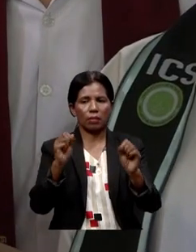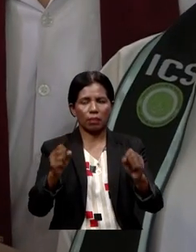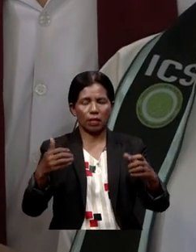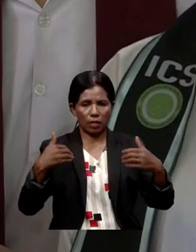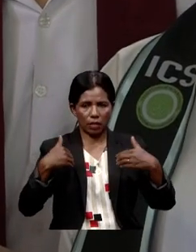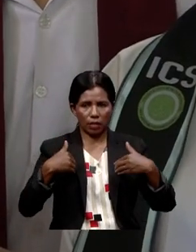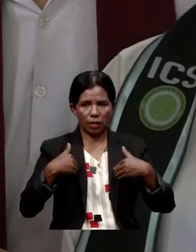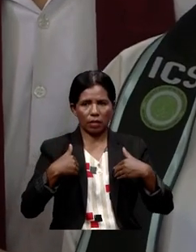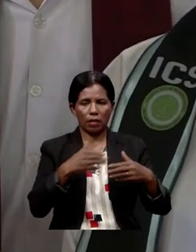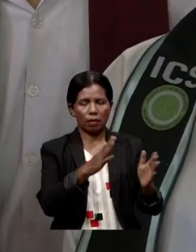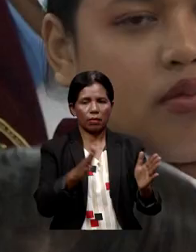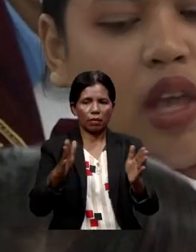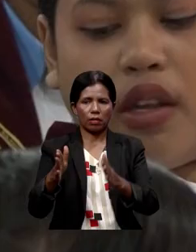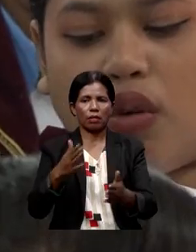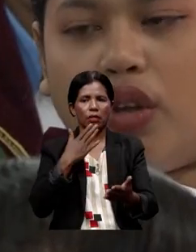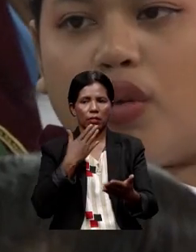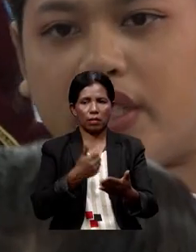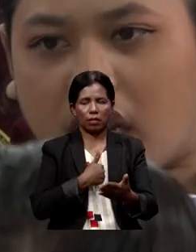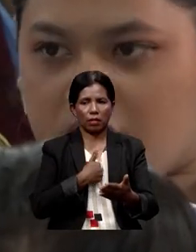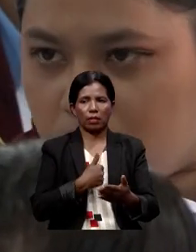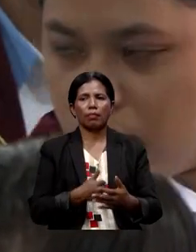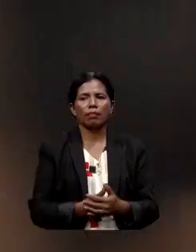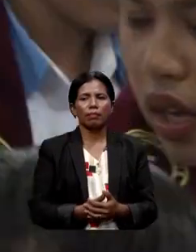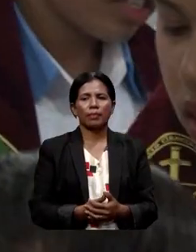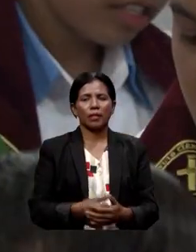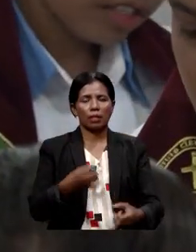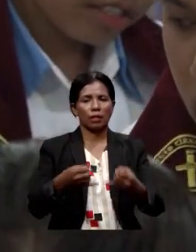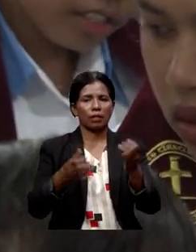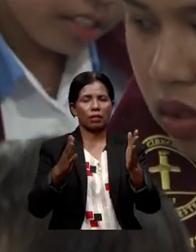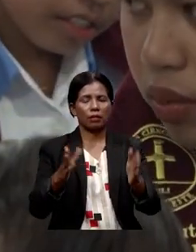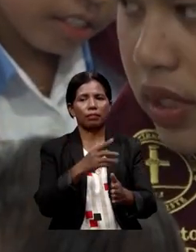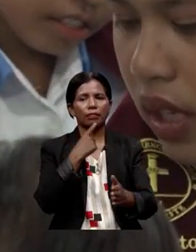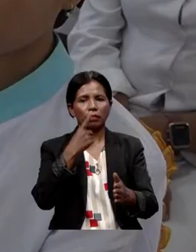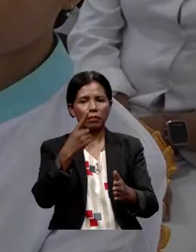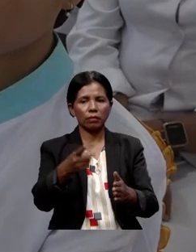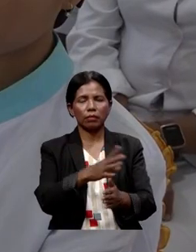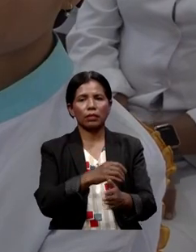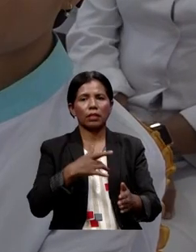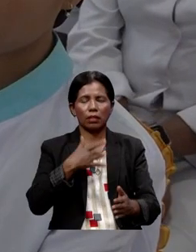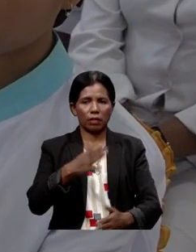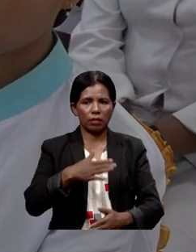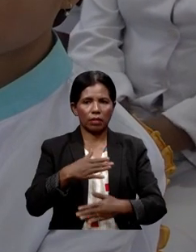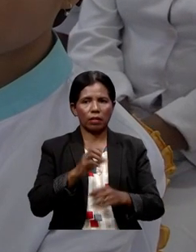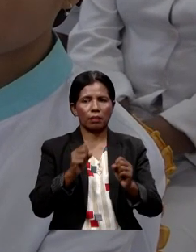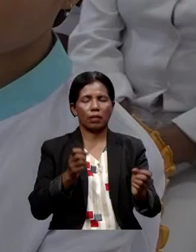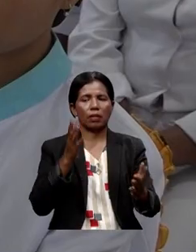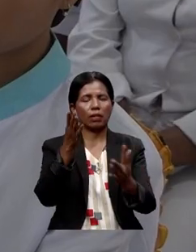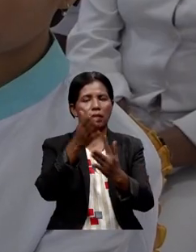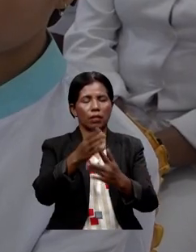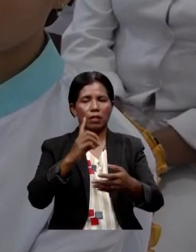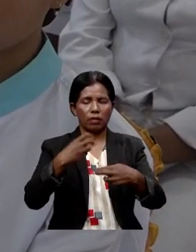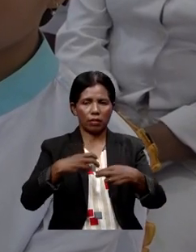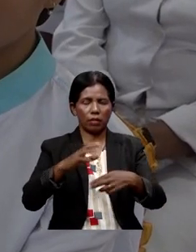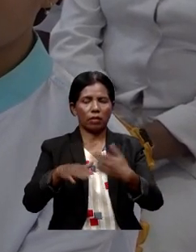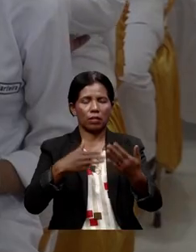una preparación de la ciudadanía. Judiciario Leonardo Johan Sanlete da Cunha sente contente e tamba bela ultrapassa desafio Sira